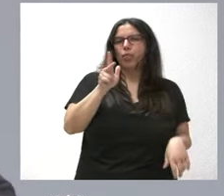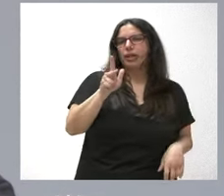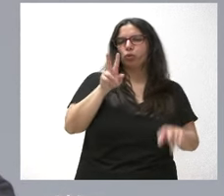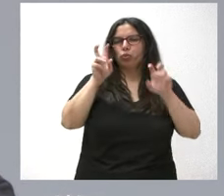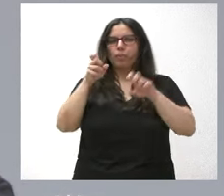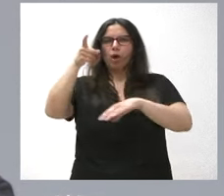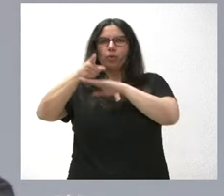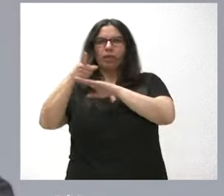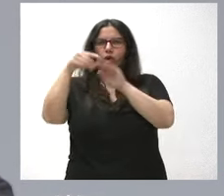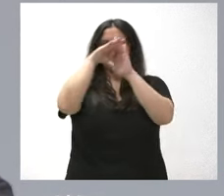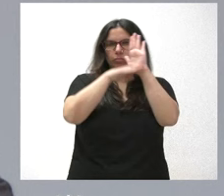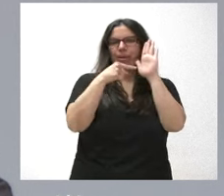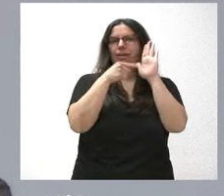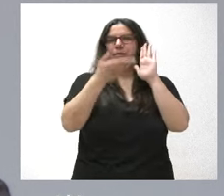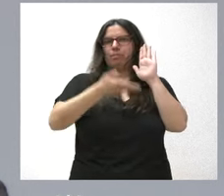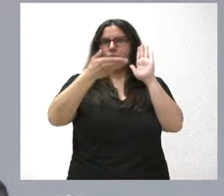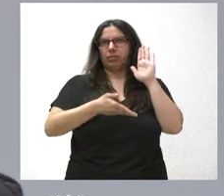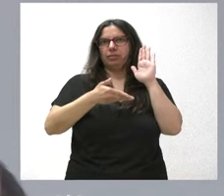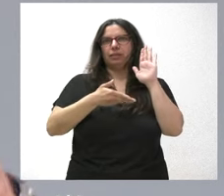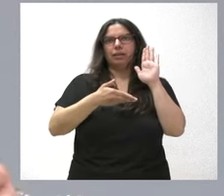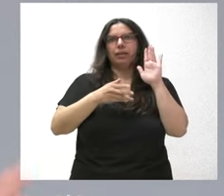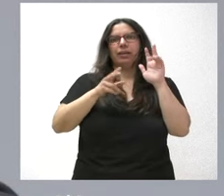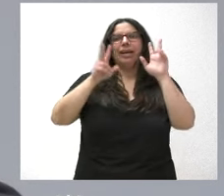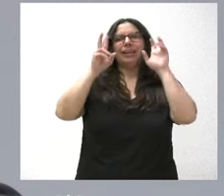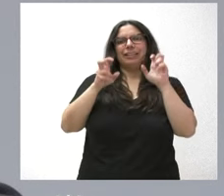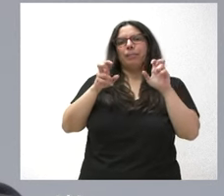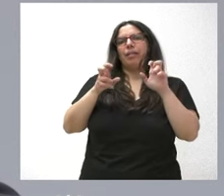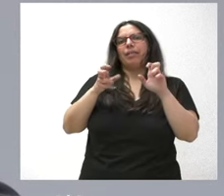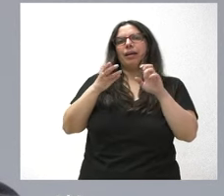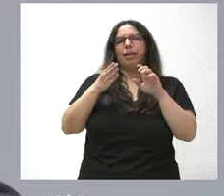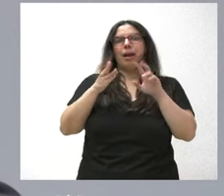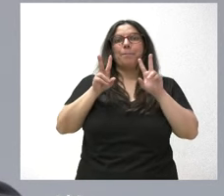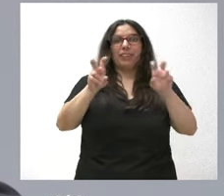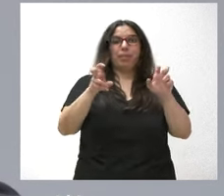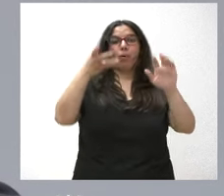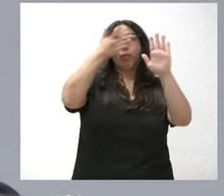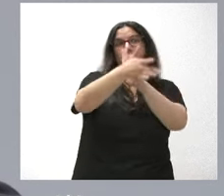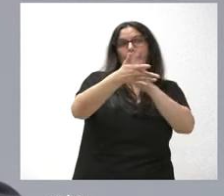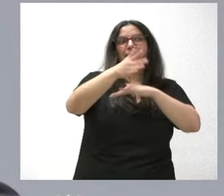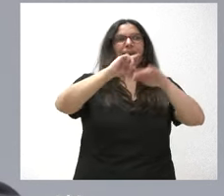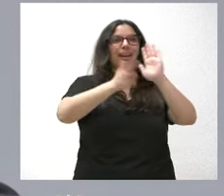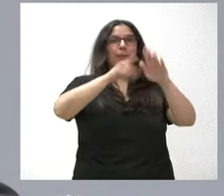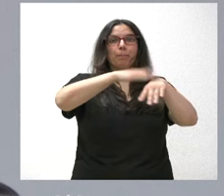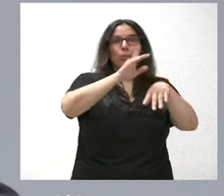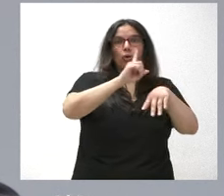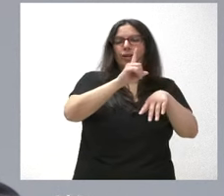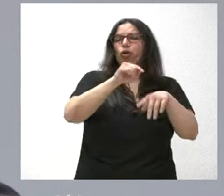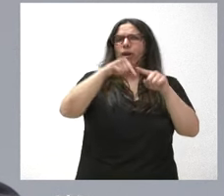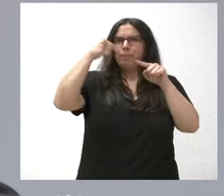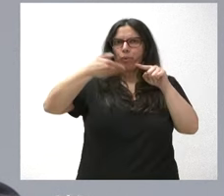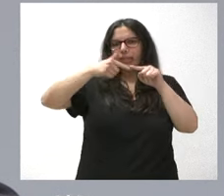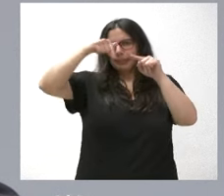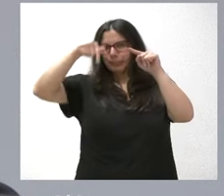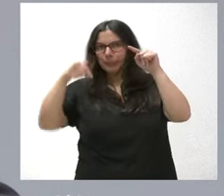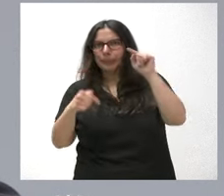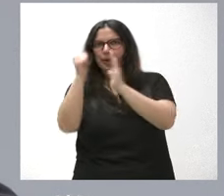obligaciones. Quizás estamos cargando mucho en la parte expositiva previa, cuando realmente, si alguien lee la Ley